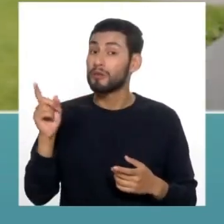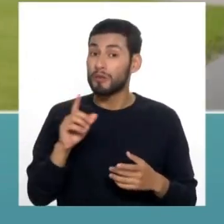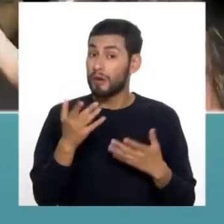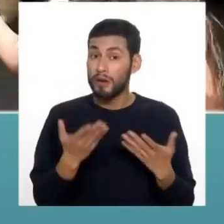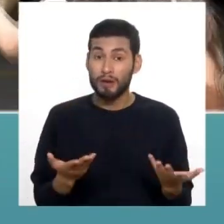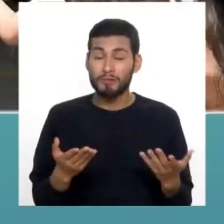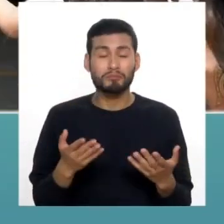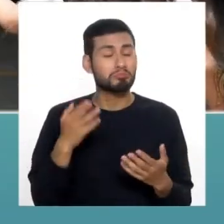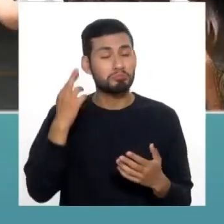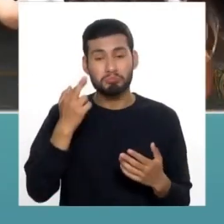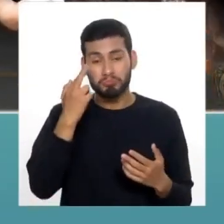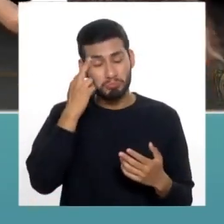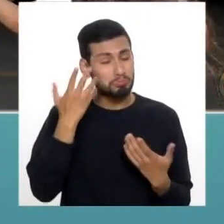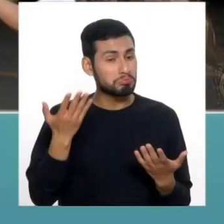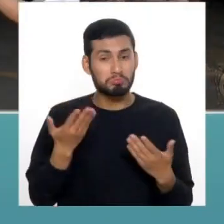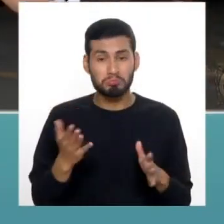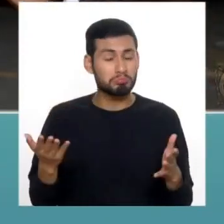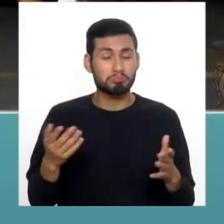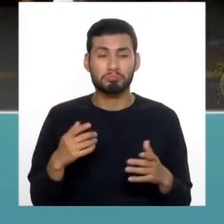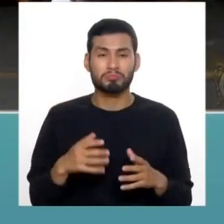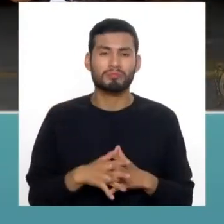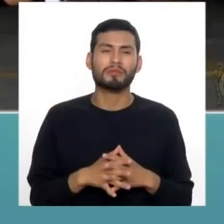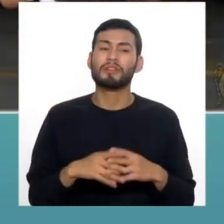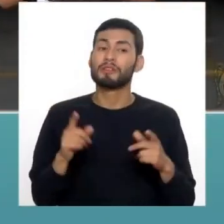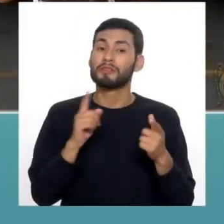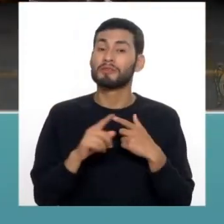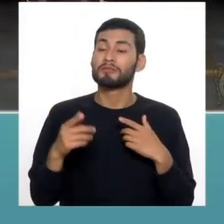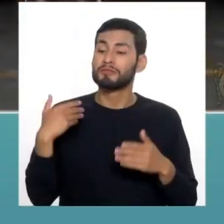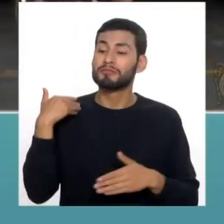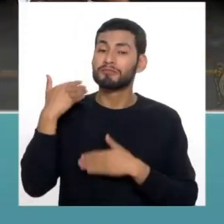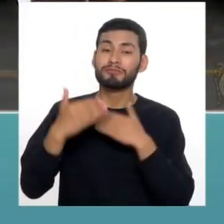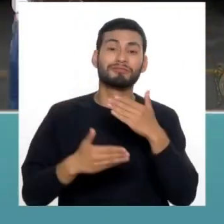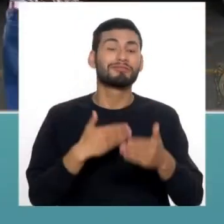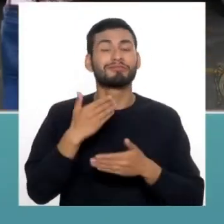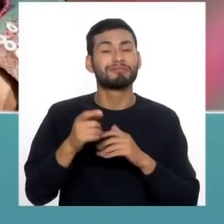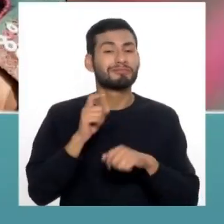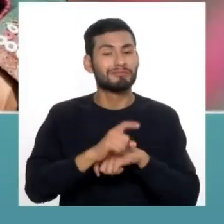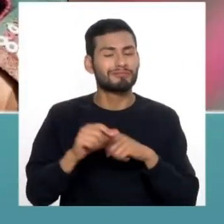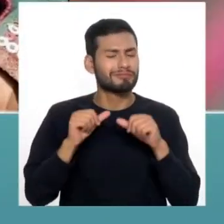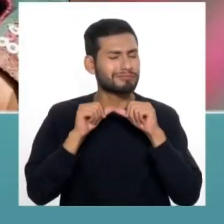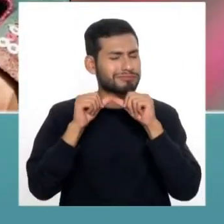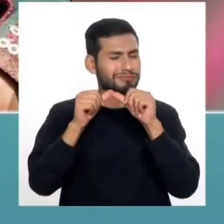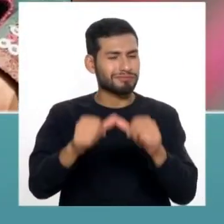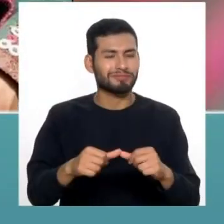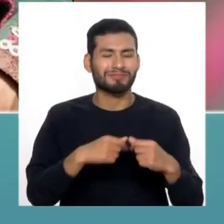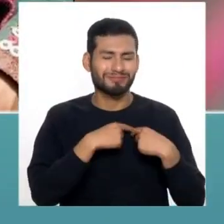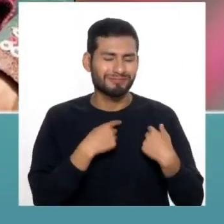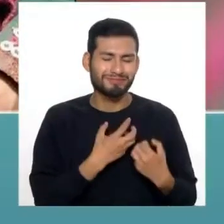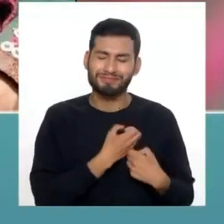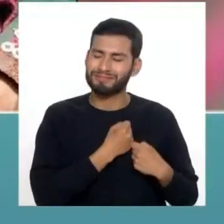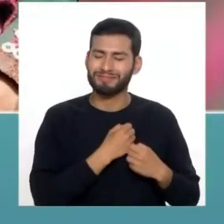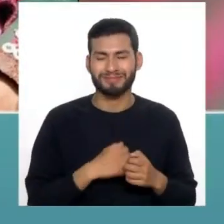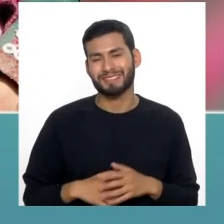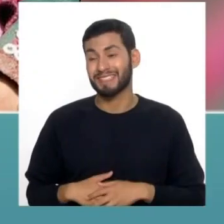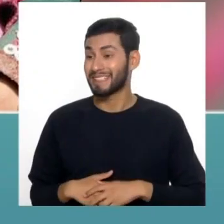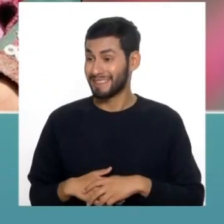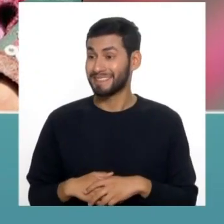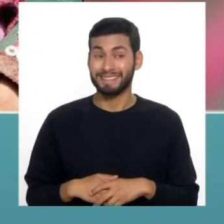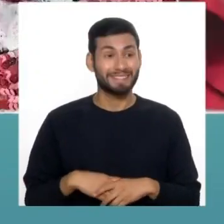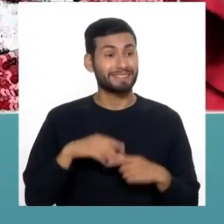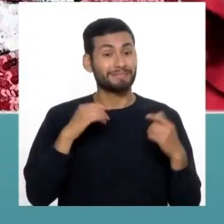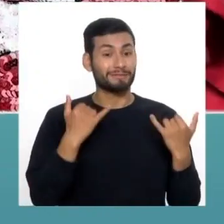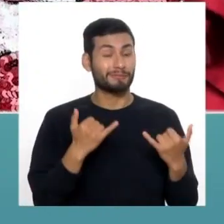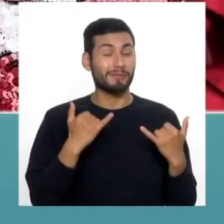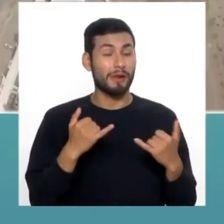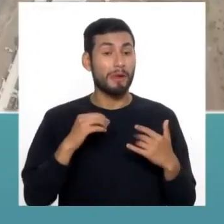en alguna razón, y ya no están con nosotros, pero cuyo legado y enseñanza perdura en nuestros corazones. Bueno, y también hoy